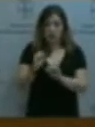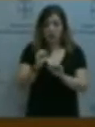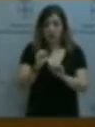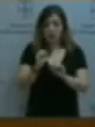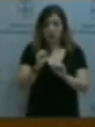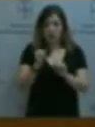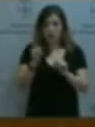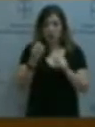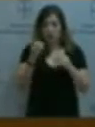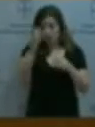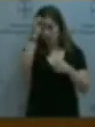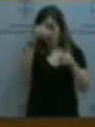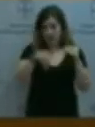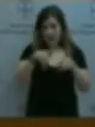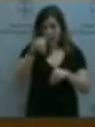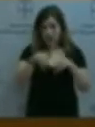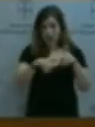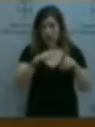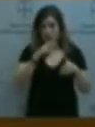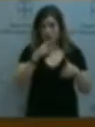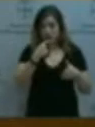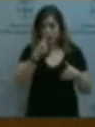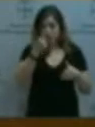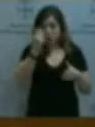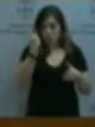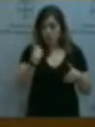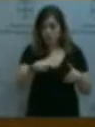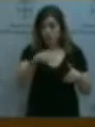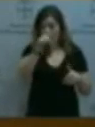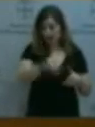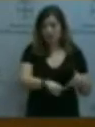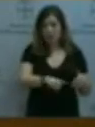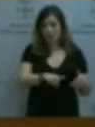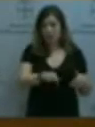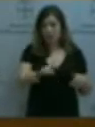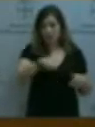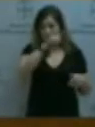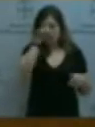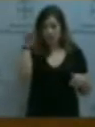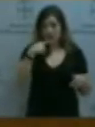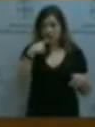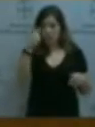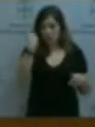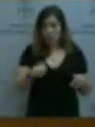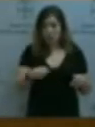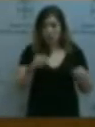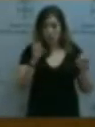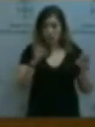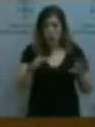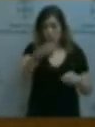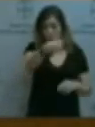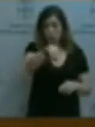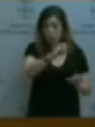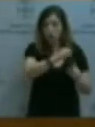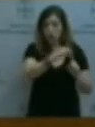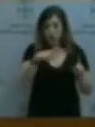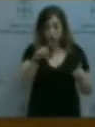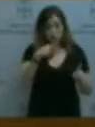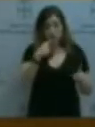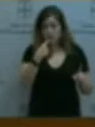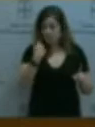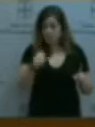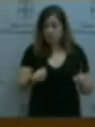lo mismo aquí que en Madrid, al igual que hacen ustedes, y porque las